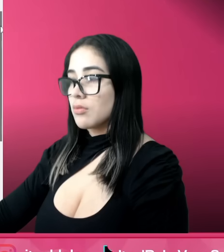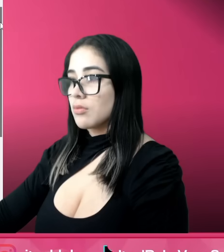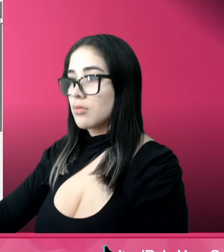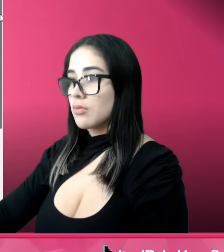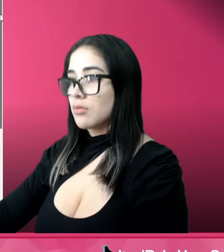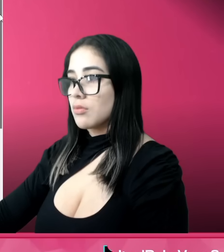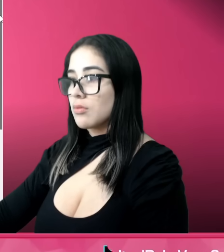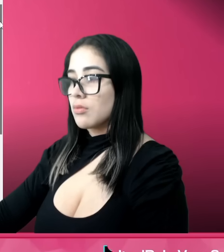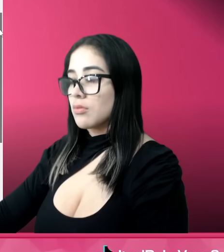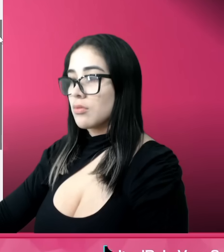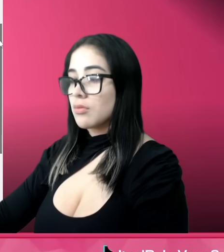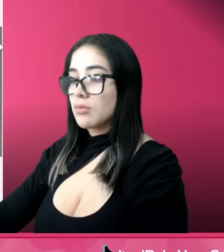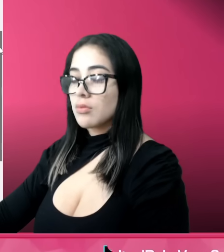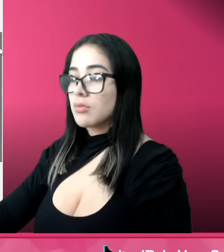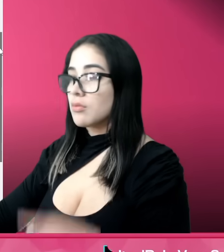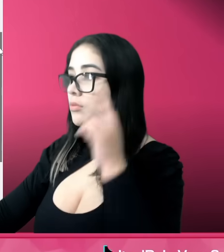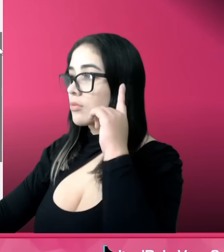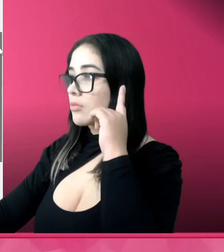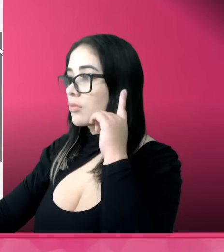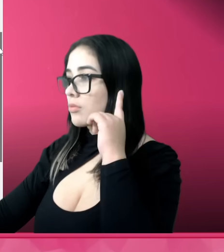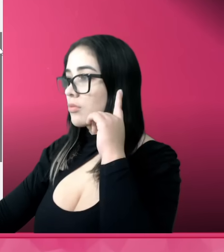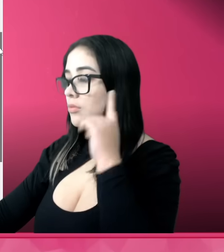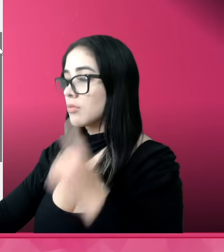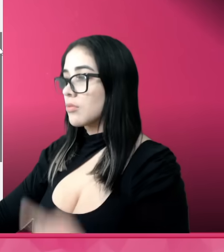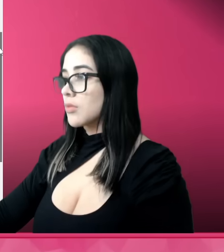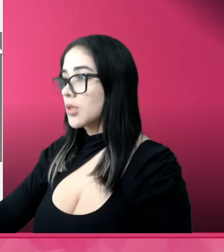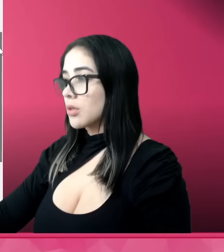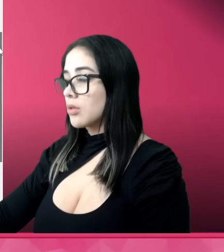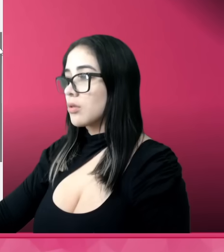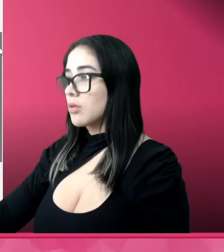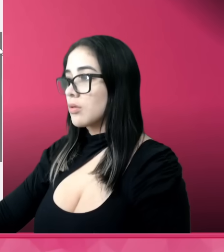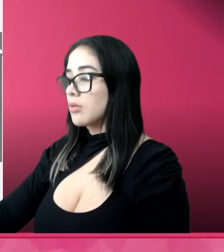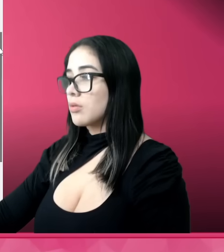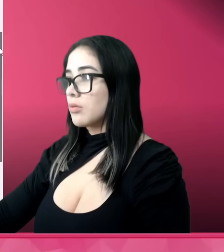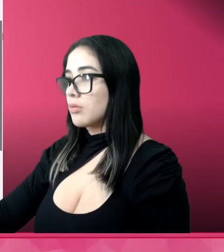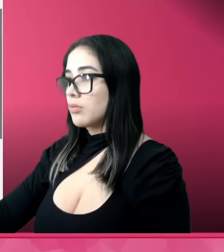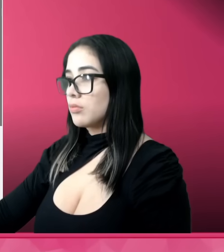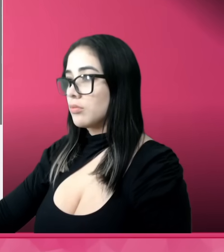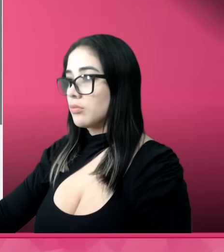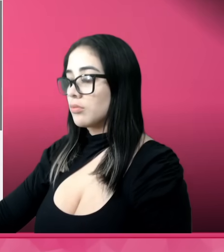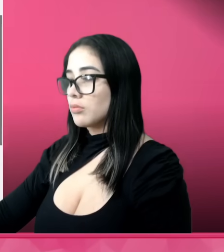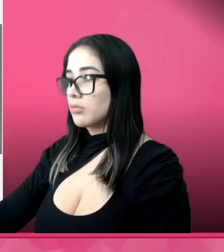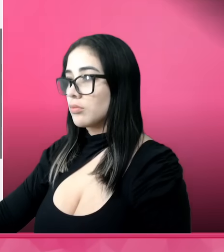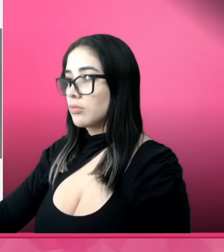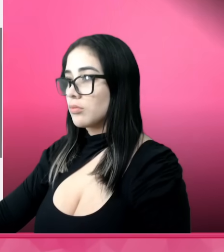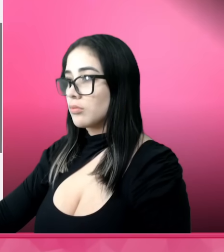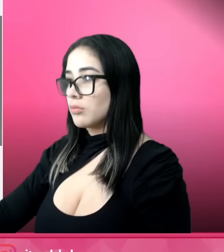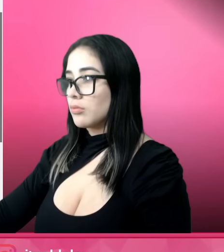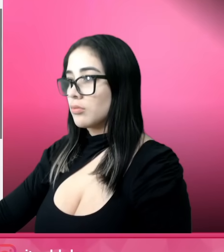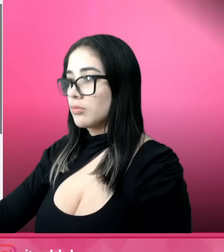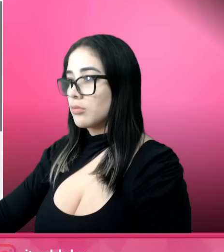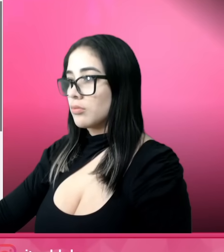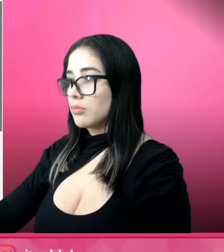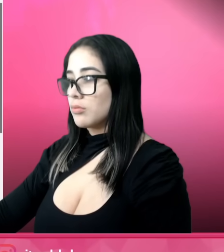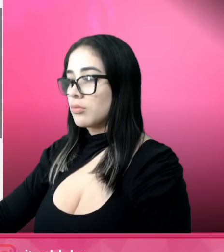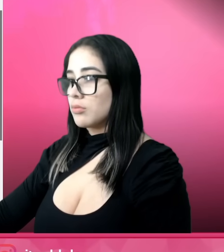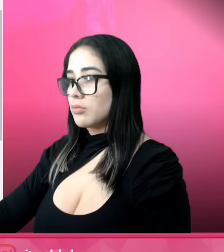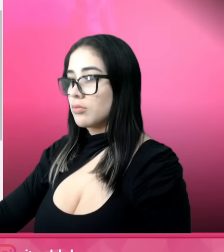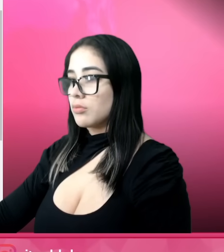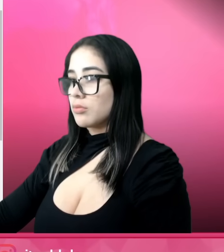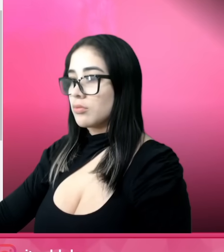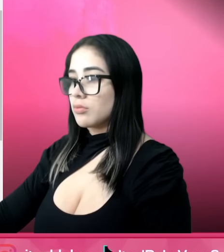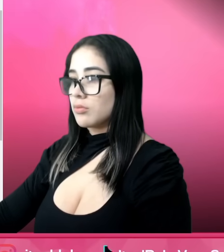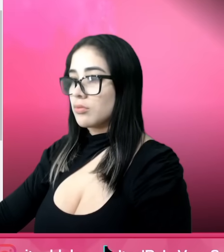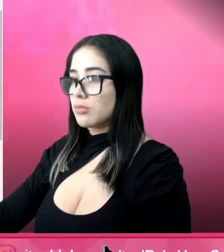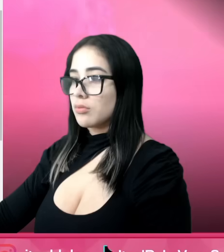en ese tiempo Eh Francisco García Cabeza de Vaca se hizo de esos terrenos del aproximadamente ochenta o noventa por ciento de